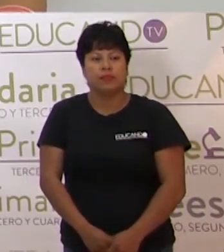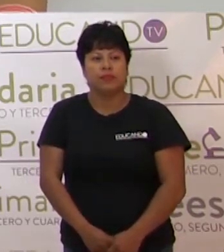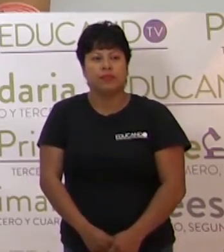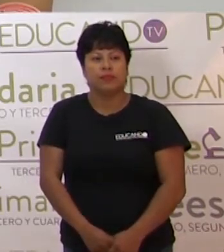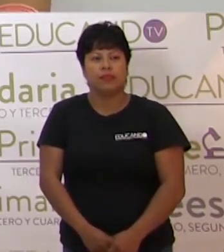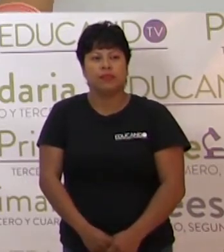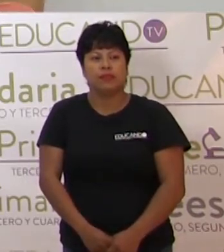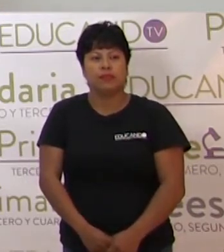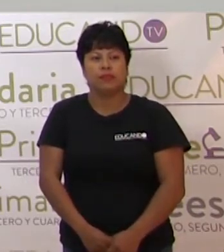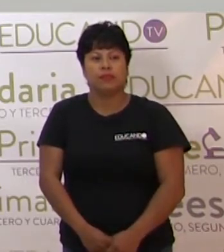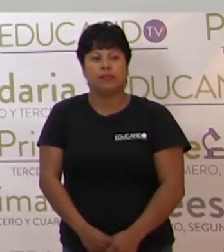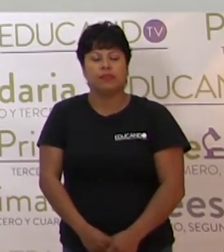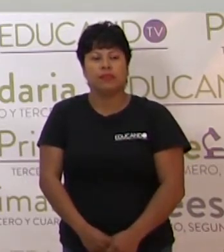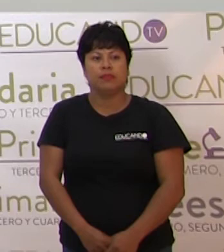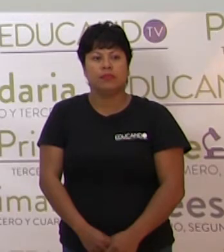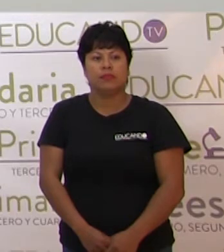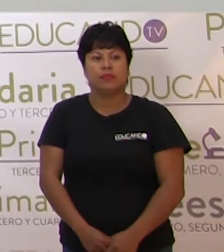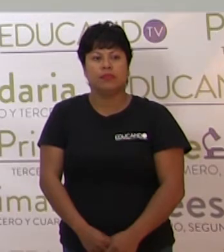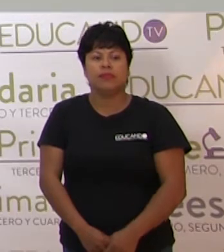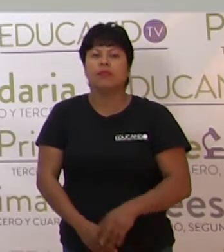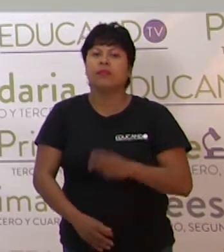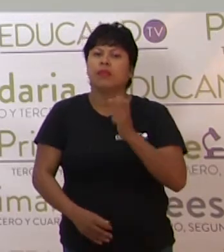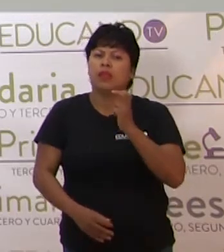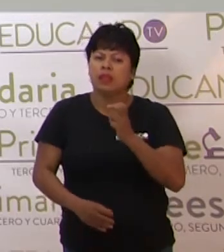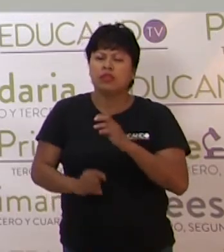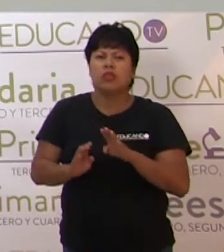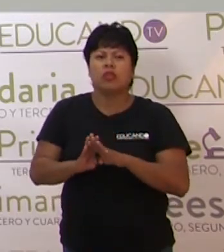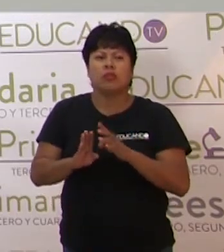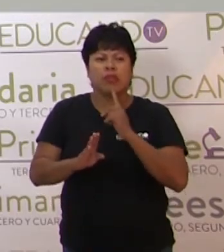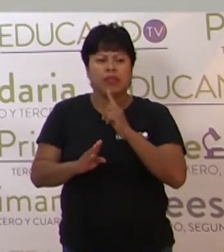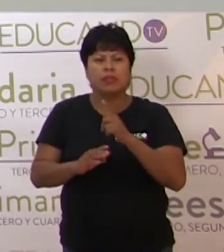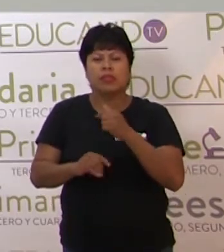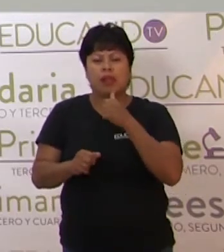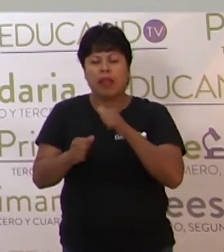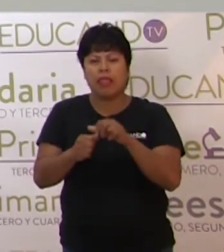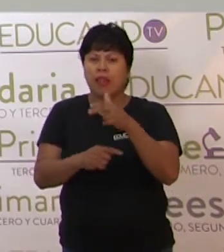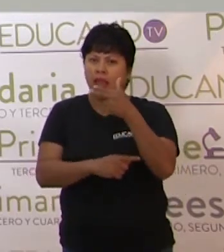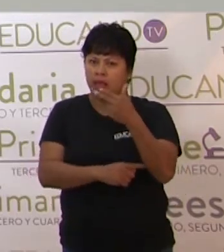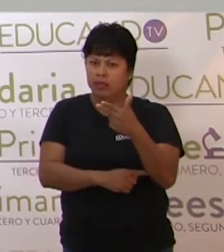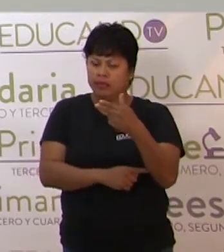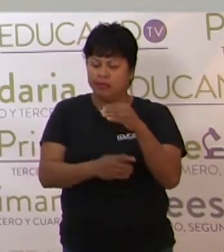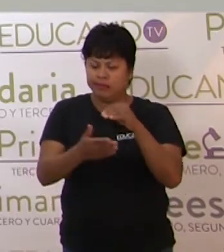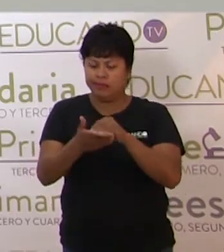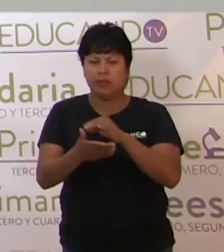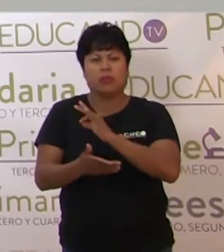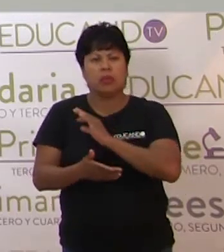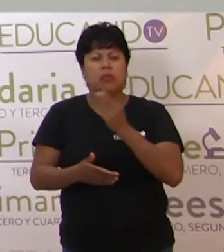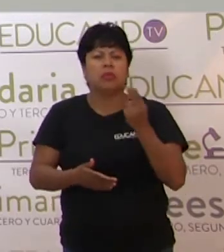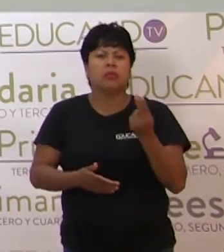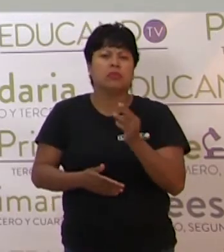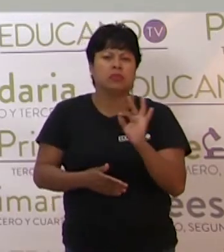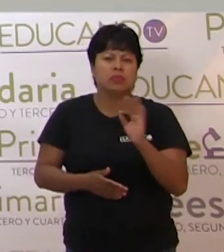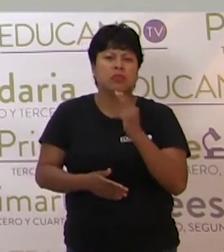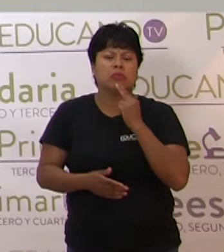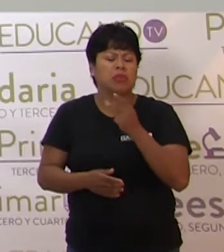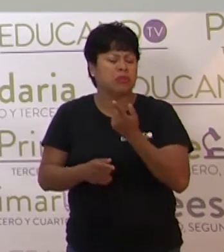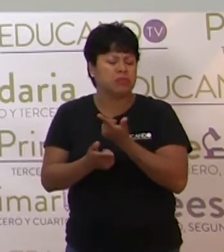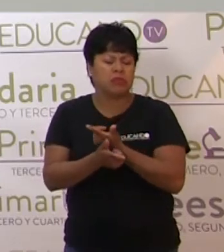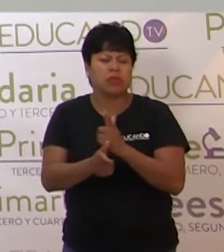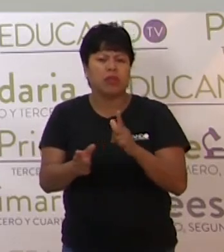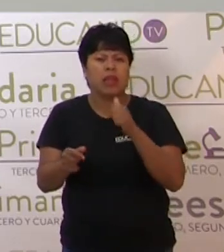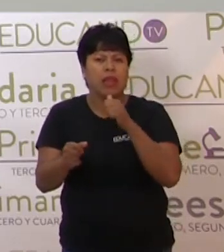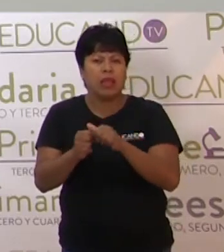corto centro normalmente se define con la letra h pero pueden ustedes definirlo con cualquier letra